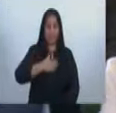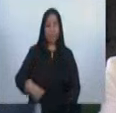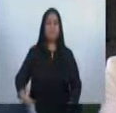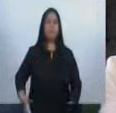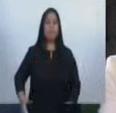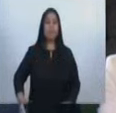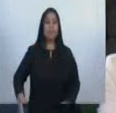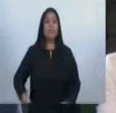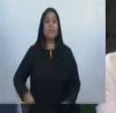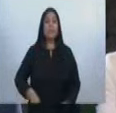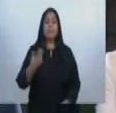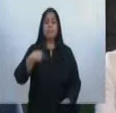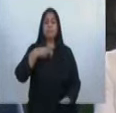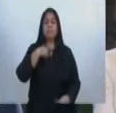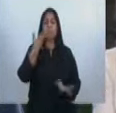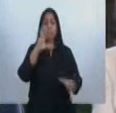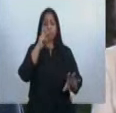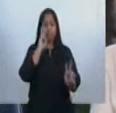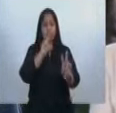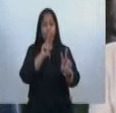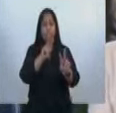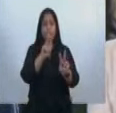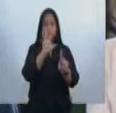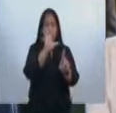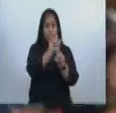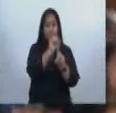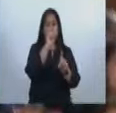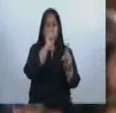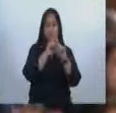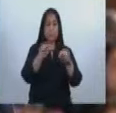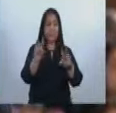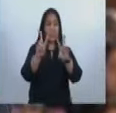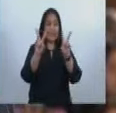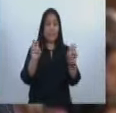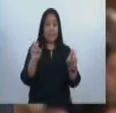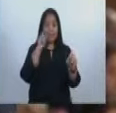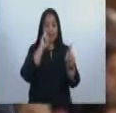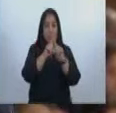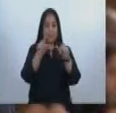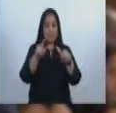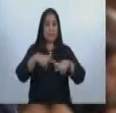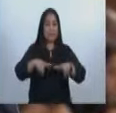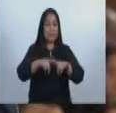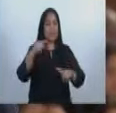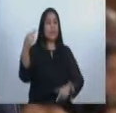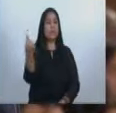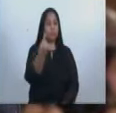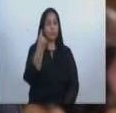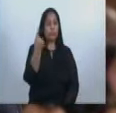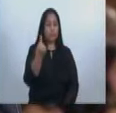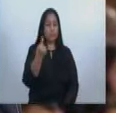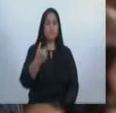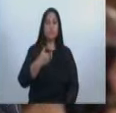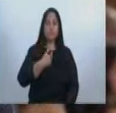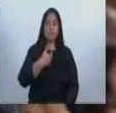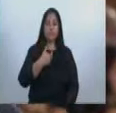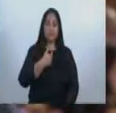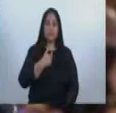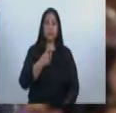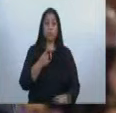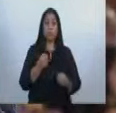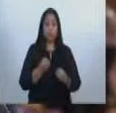claramente que tenemos que reconocer en el marco de ese fondo la importancia de dedicar un